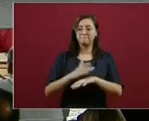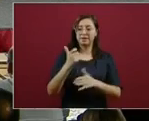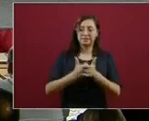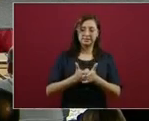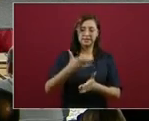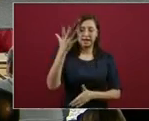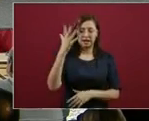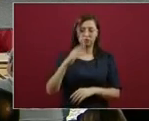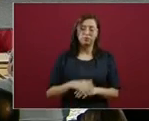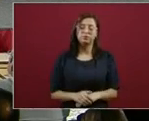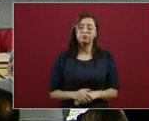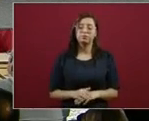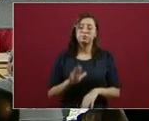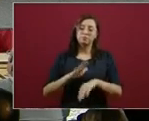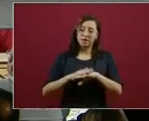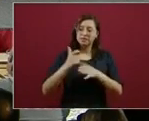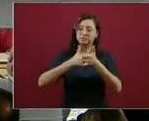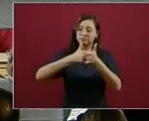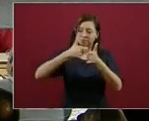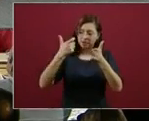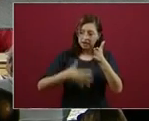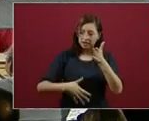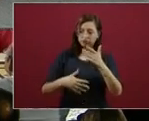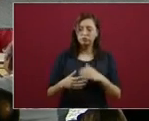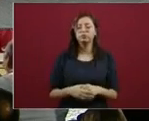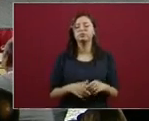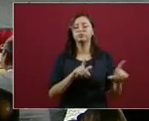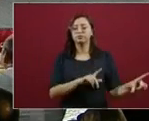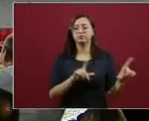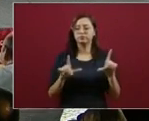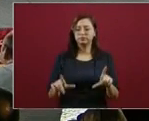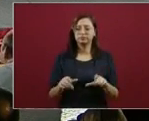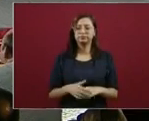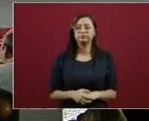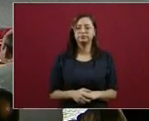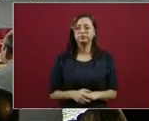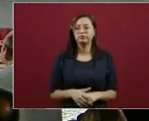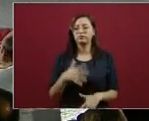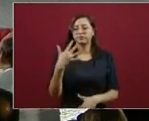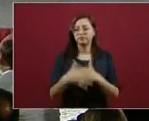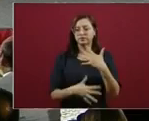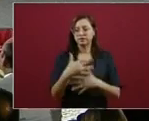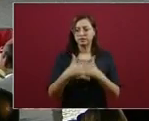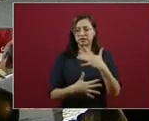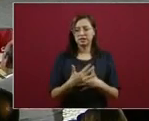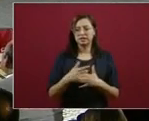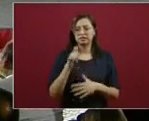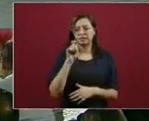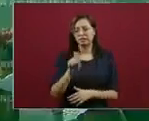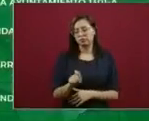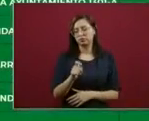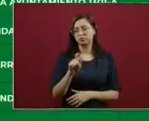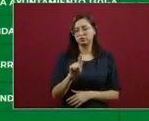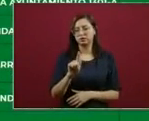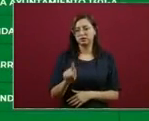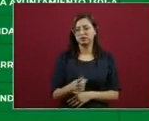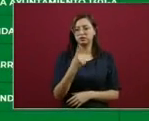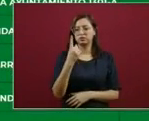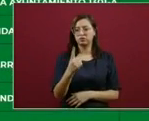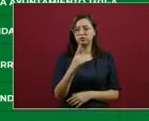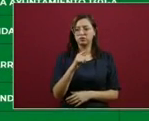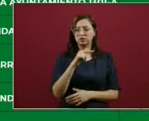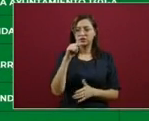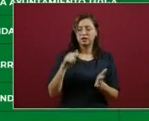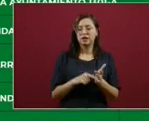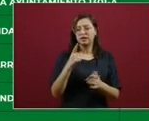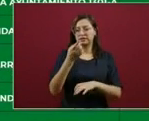más bajos, la que sigue, se registró a 15.71 pesos por litro en Chapultepec,